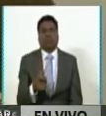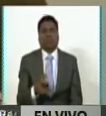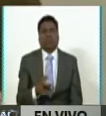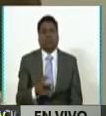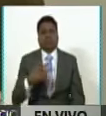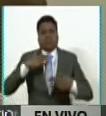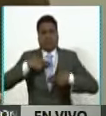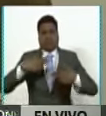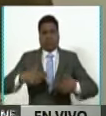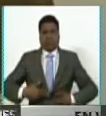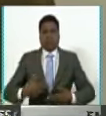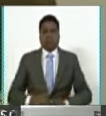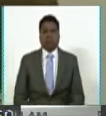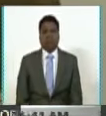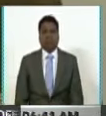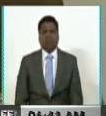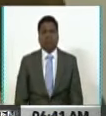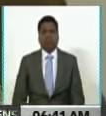humanista.